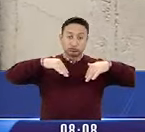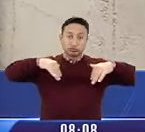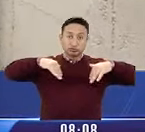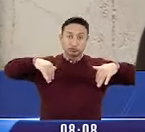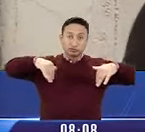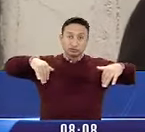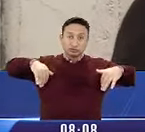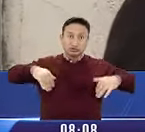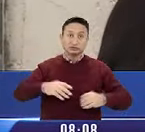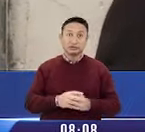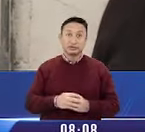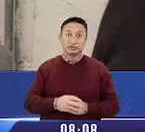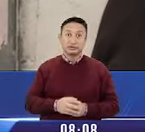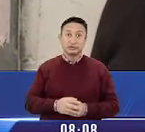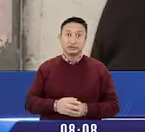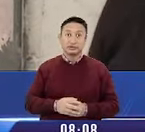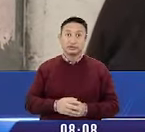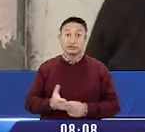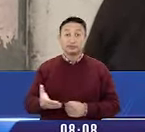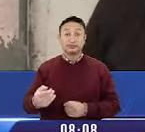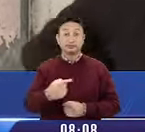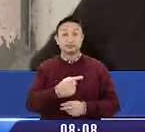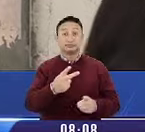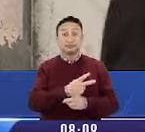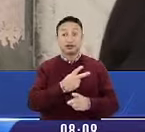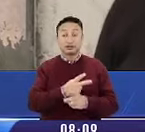trabajo más grande y va a